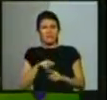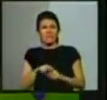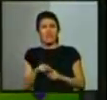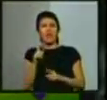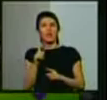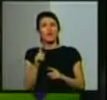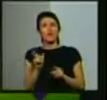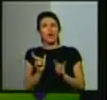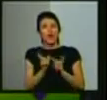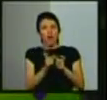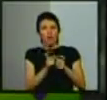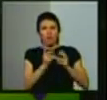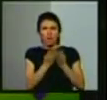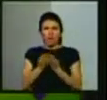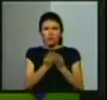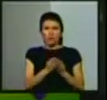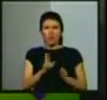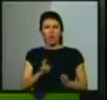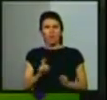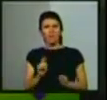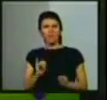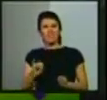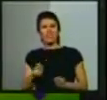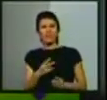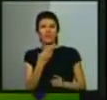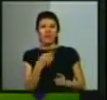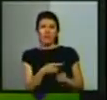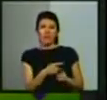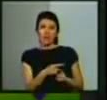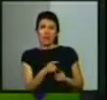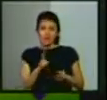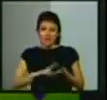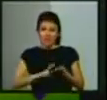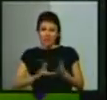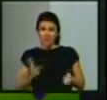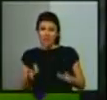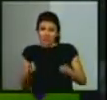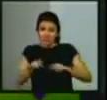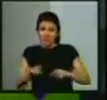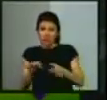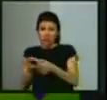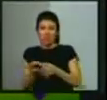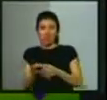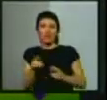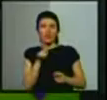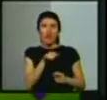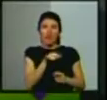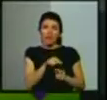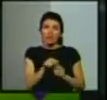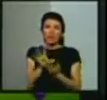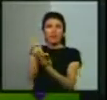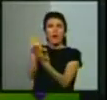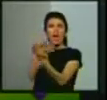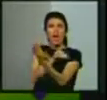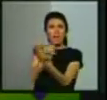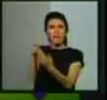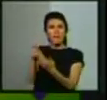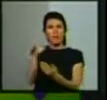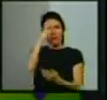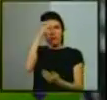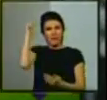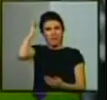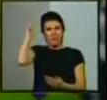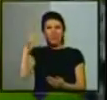Reconciliación, fue tal vez un ejemplo que ellos tomaron cuando a su vez Mandela en el poder hizo una